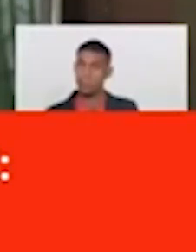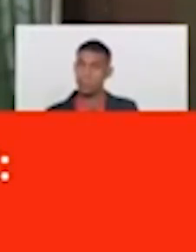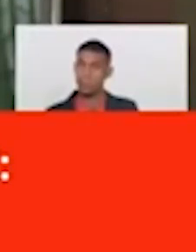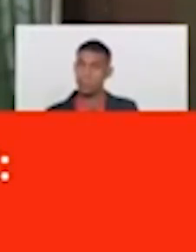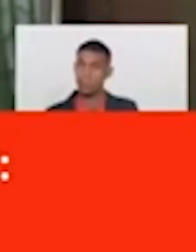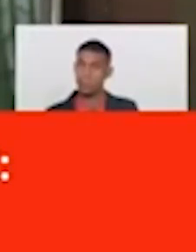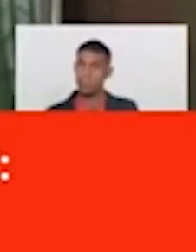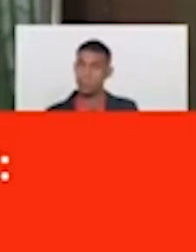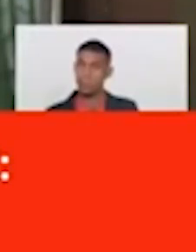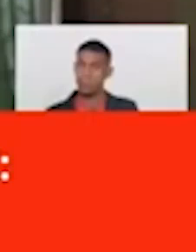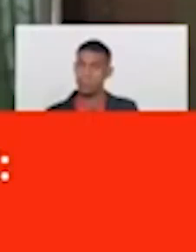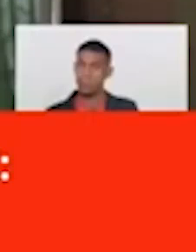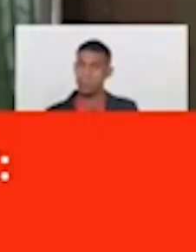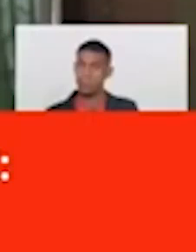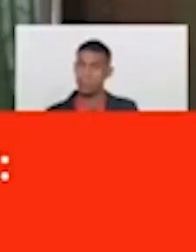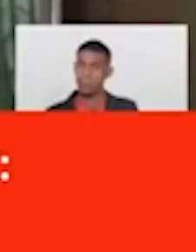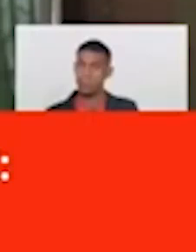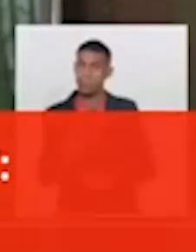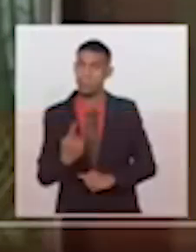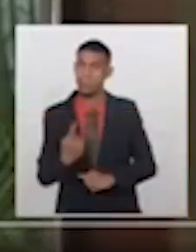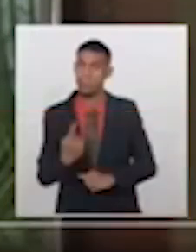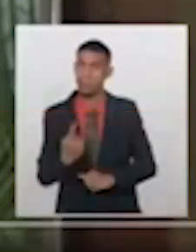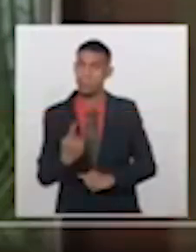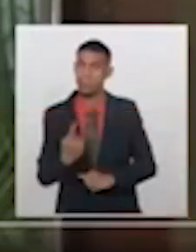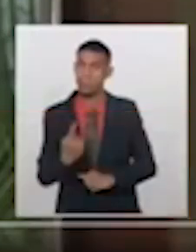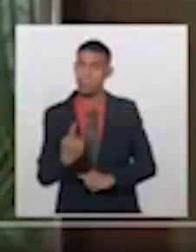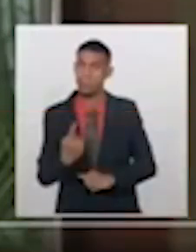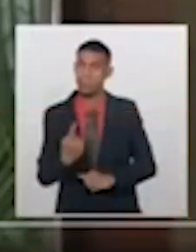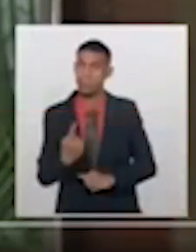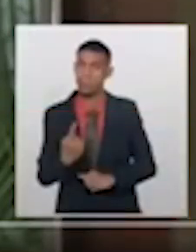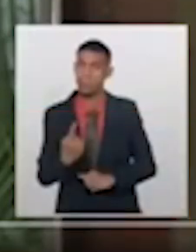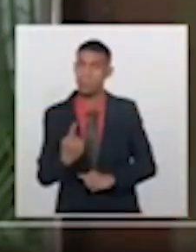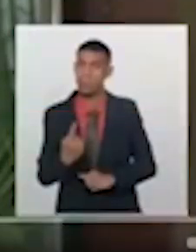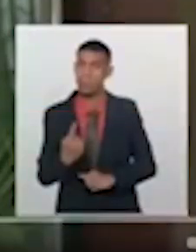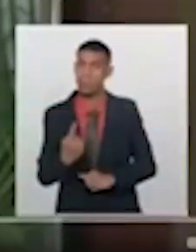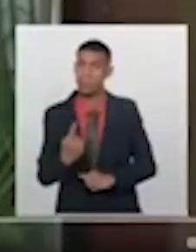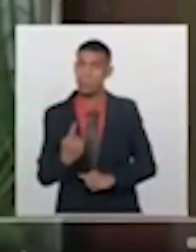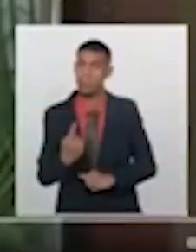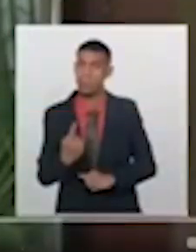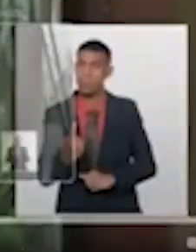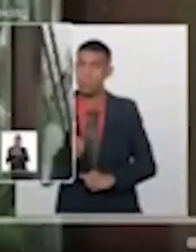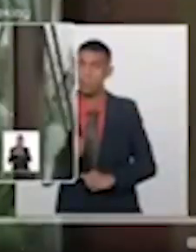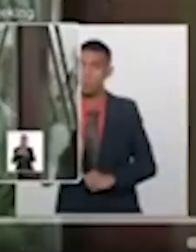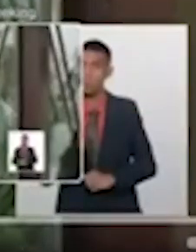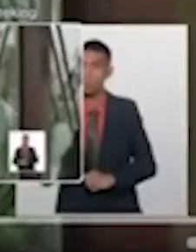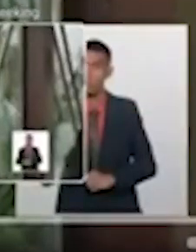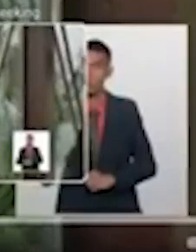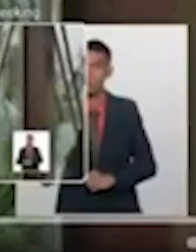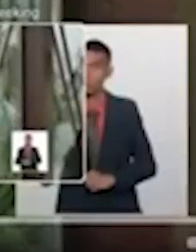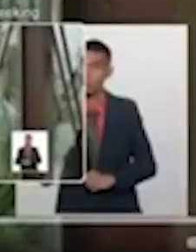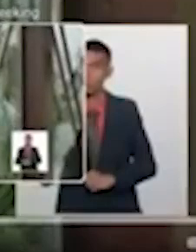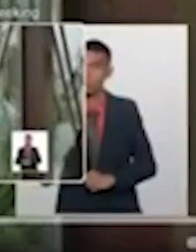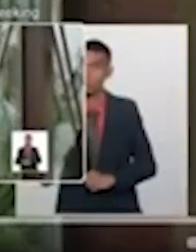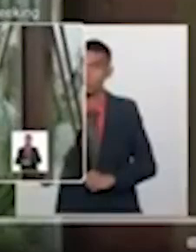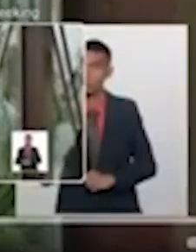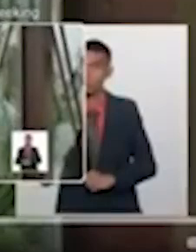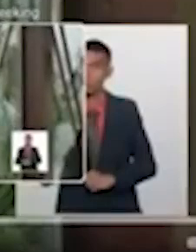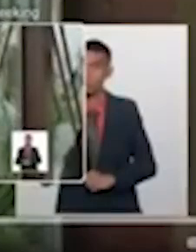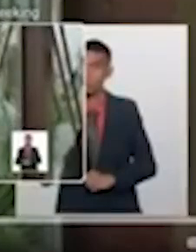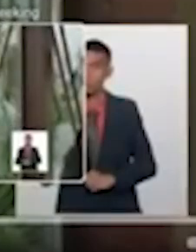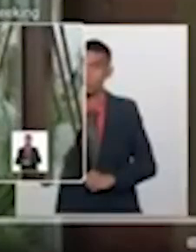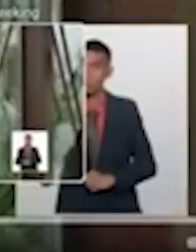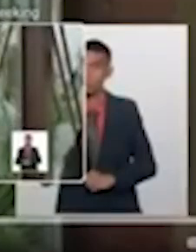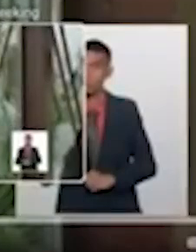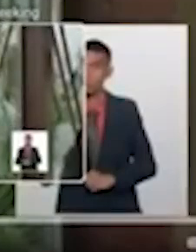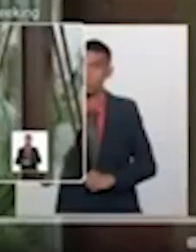misma dictadura que te impide verdad crecer y ser próspero en tu país pero dice esta señora que somos los artistas que